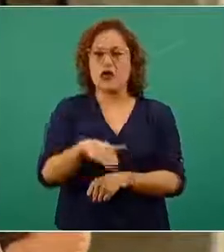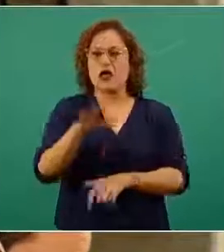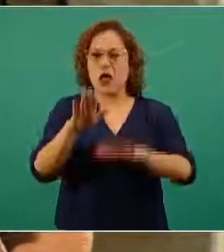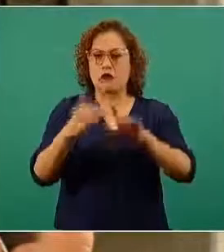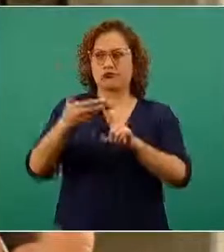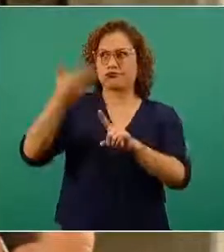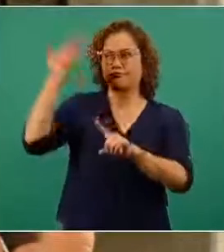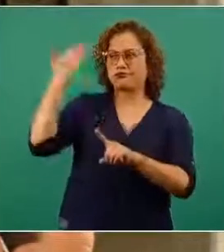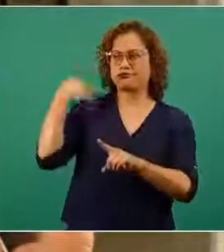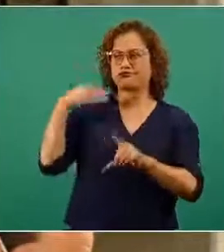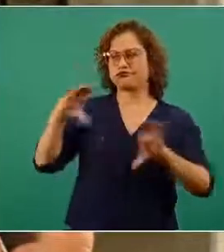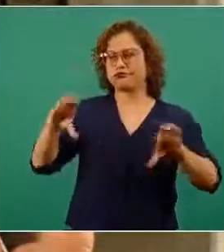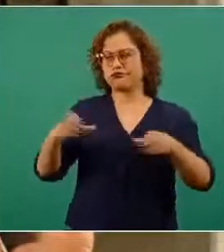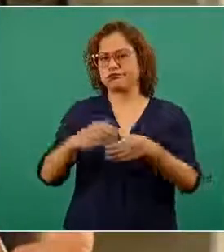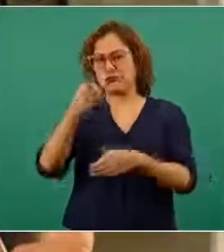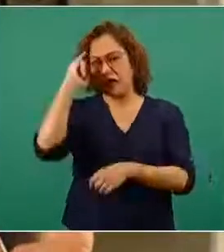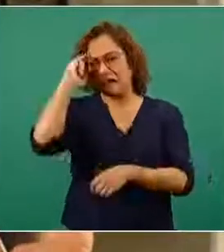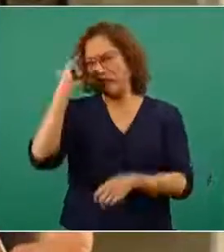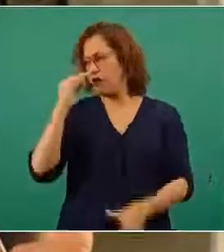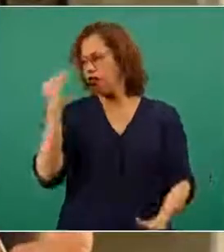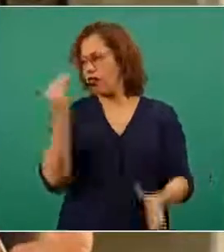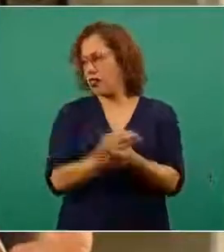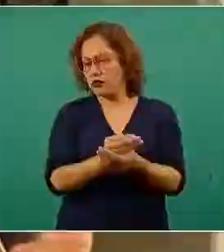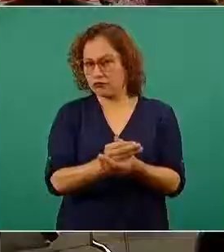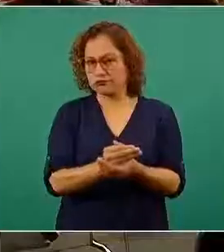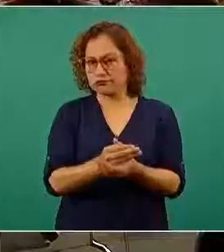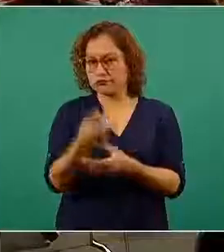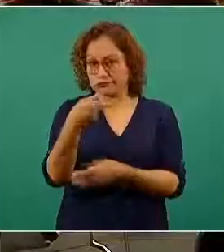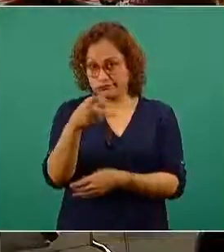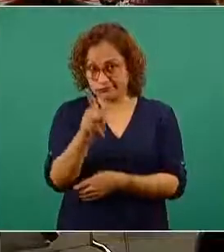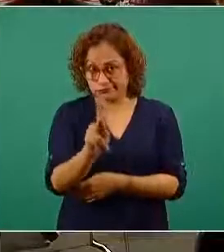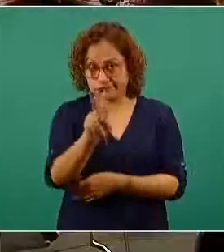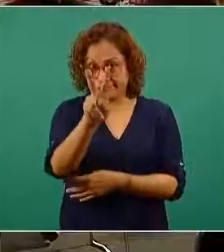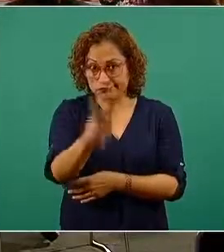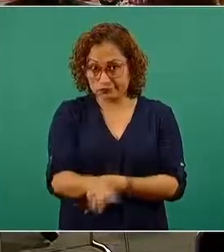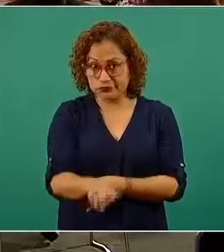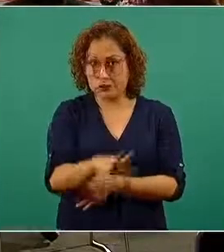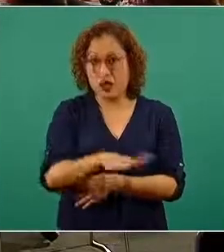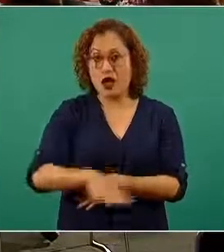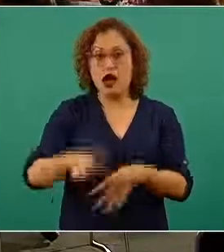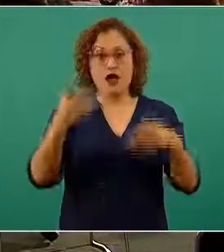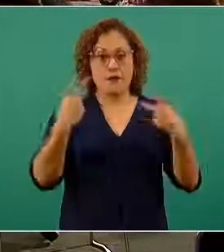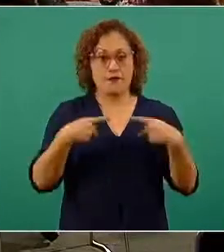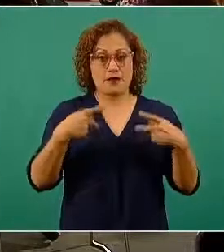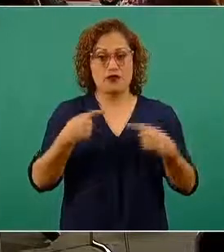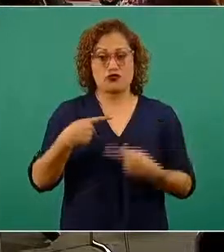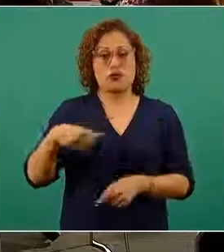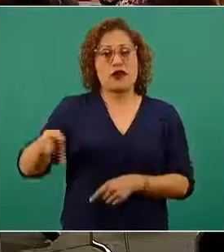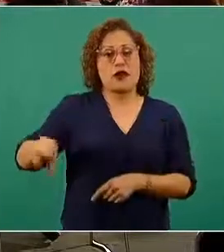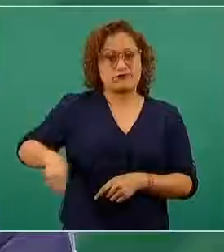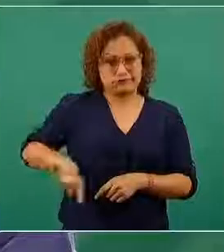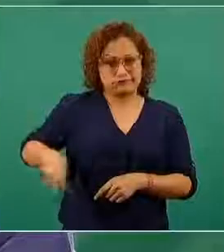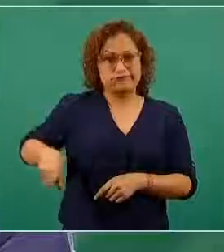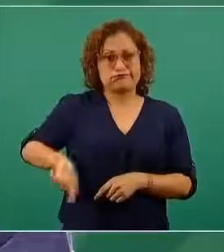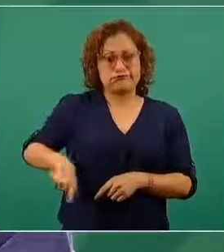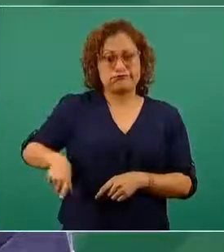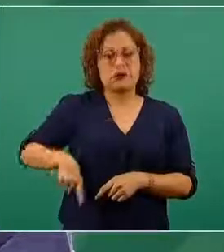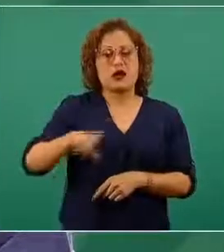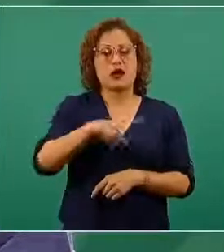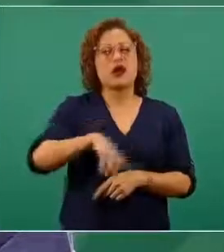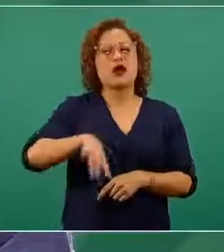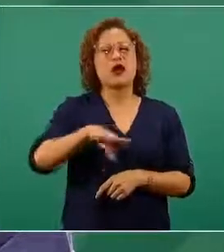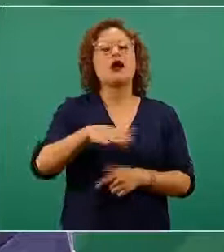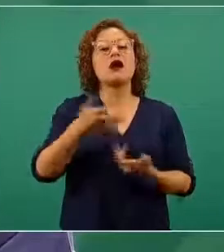olvidados y los más vapuleados. Y lo más grave es que ellos son los que consumen más alimentos chatarra. En ese